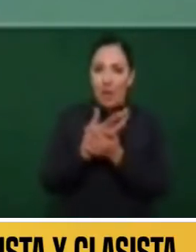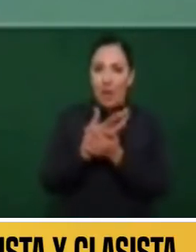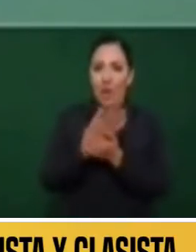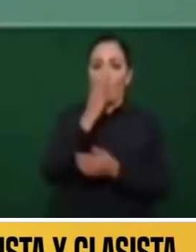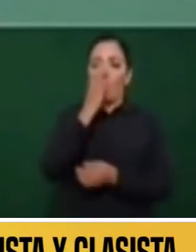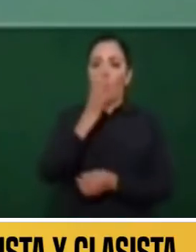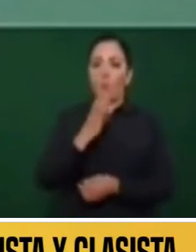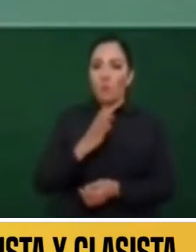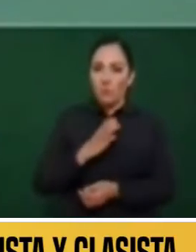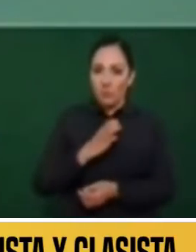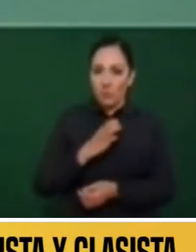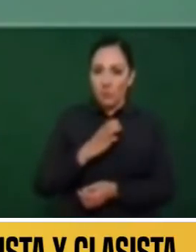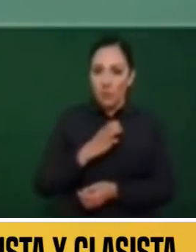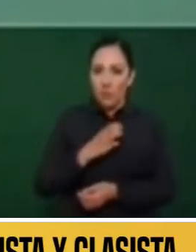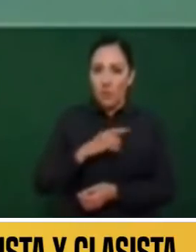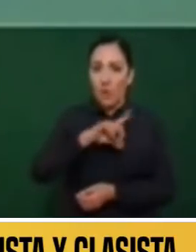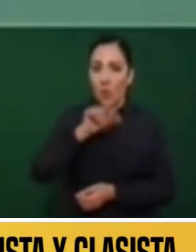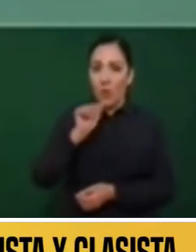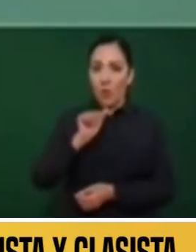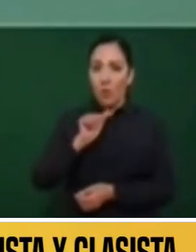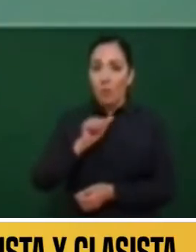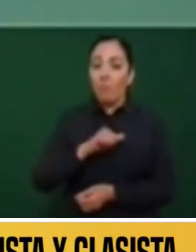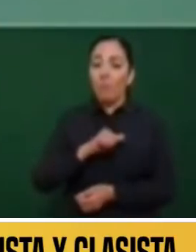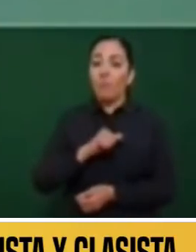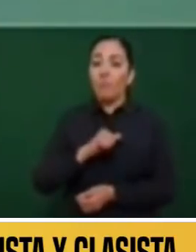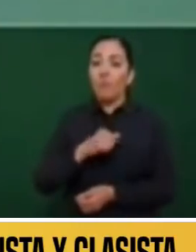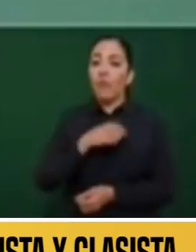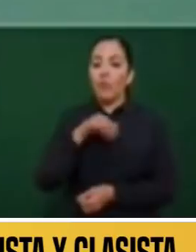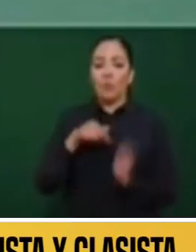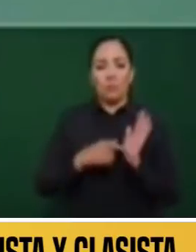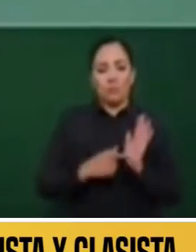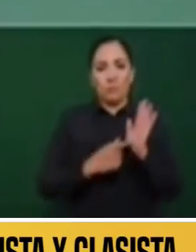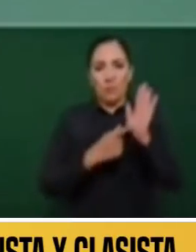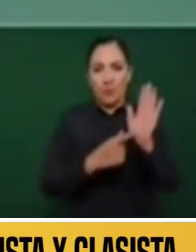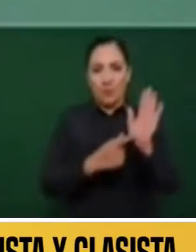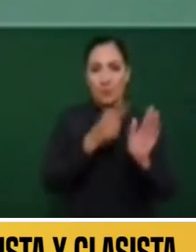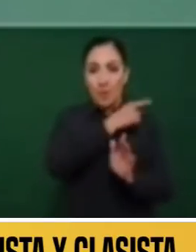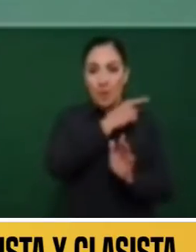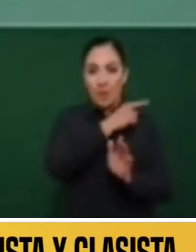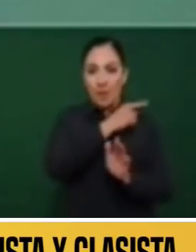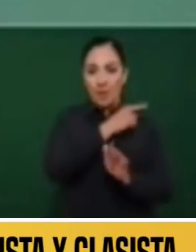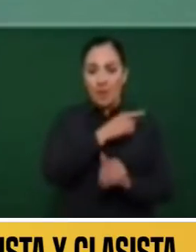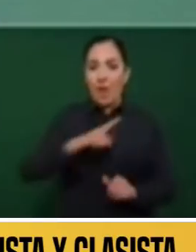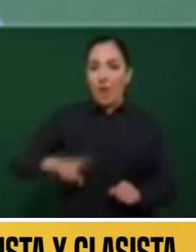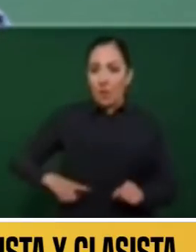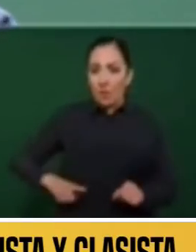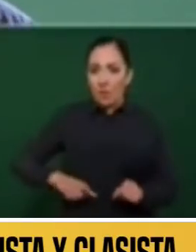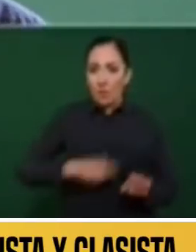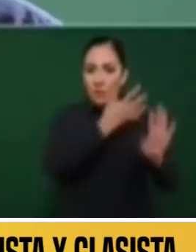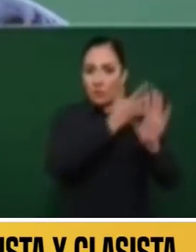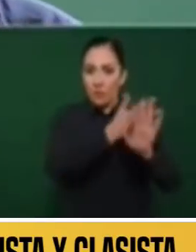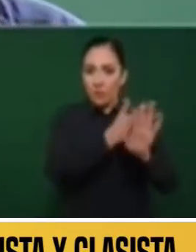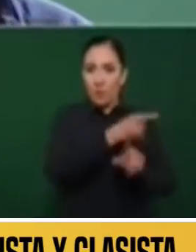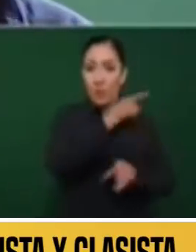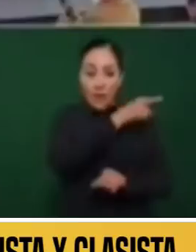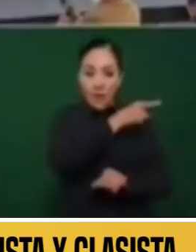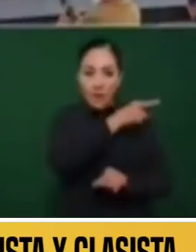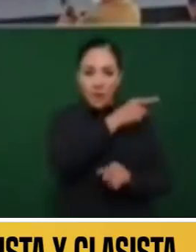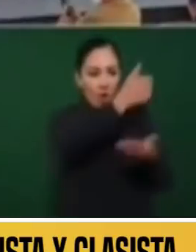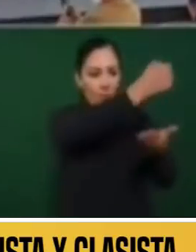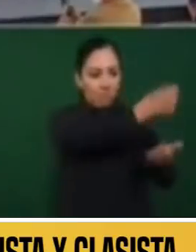diplomática que presentamos porque el gobierno de Estados Unidos está